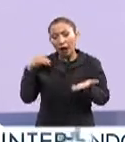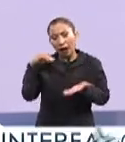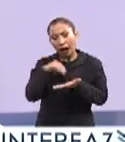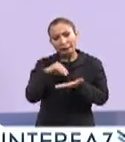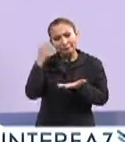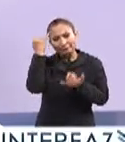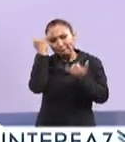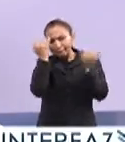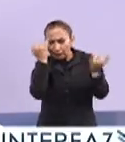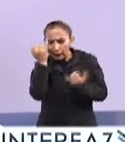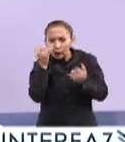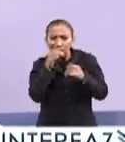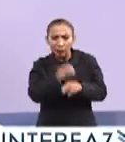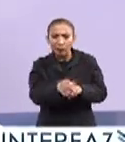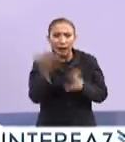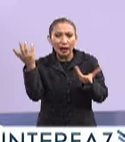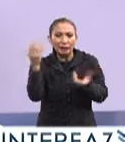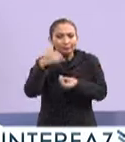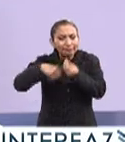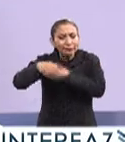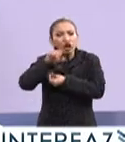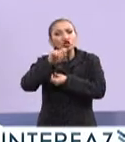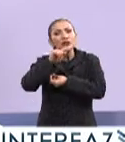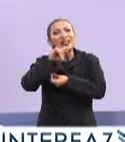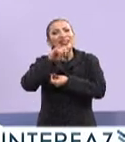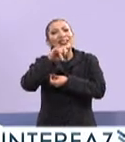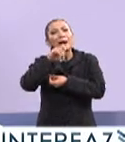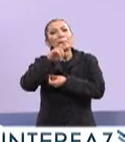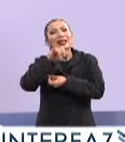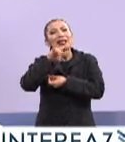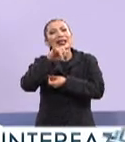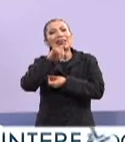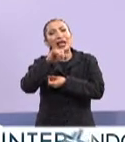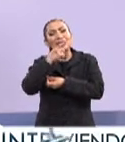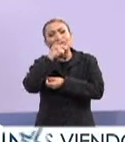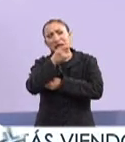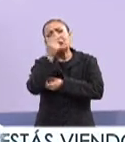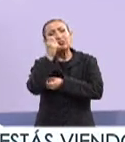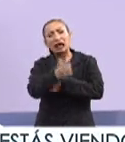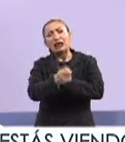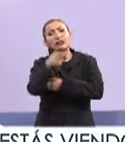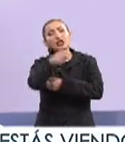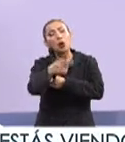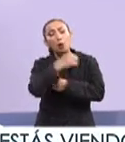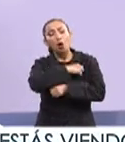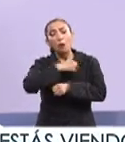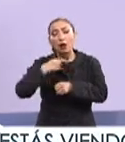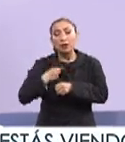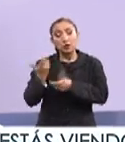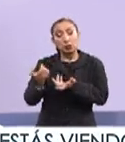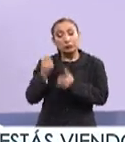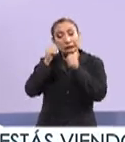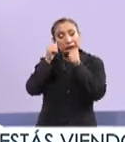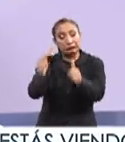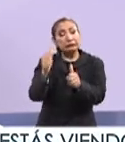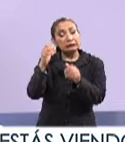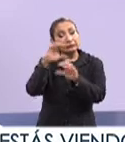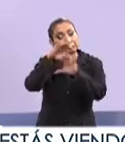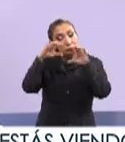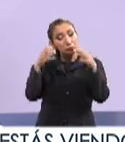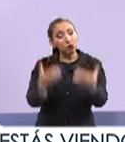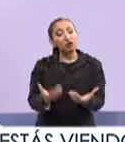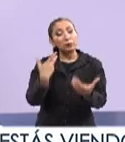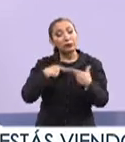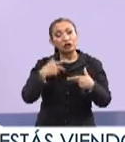incorporan nociones, sobre todo este término, la sustentabilidad. Los expertos señalan que se trata de un compromiso con el planeta y la